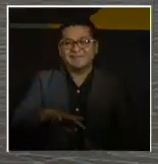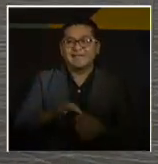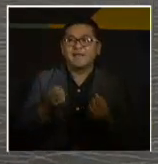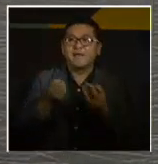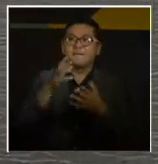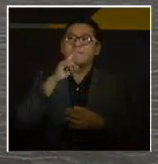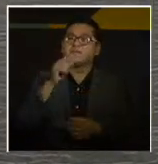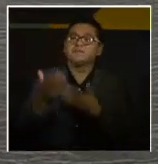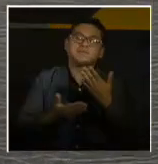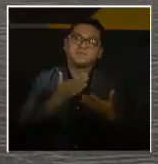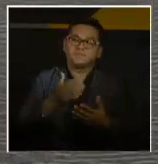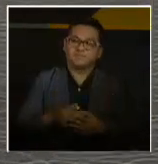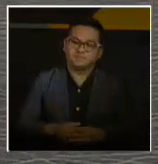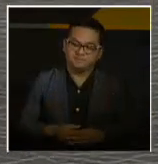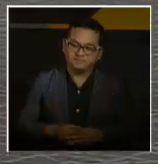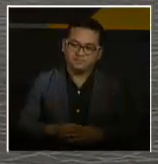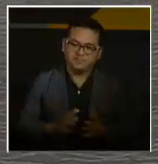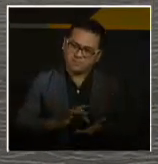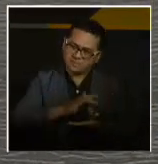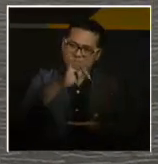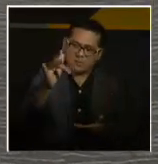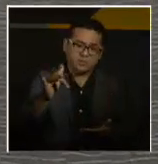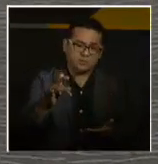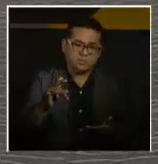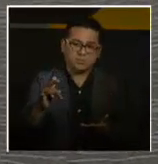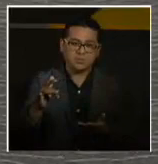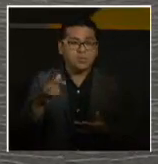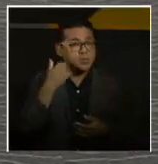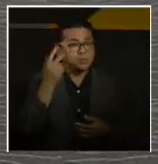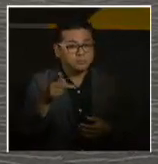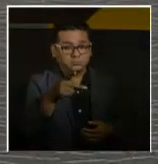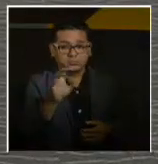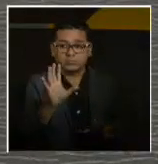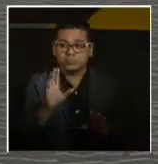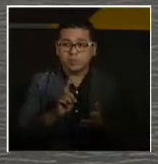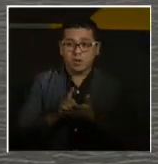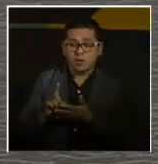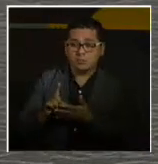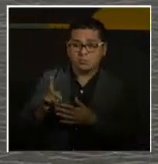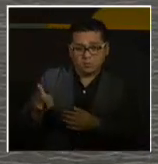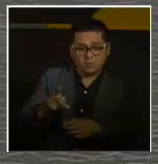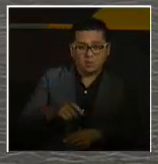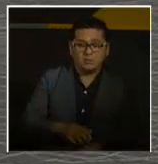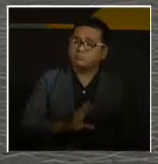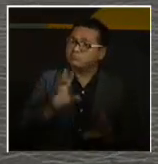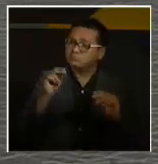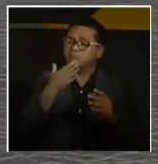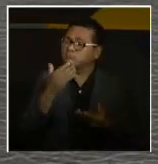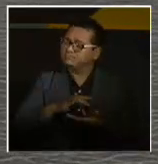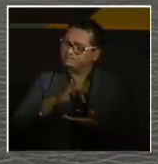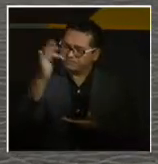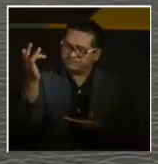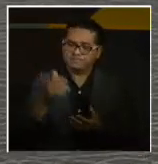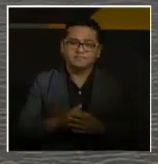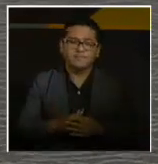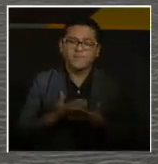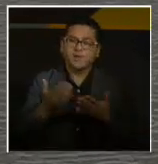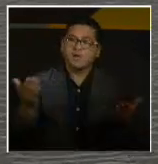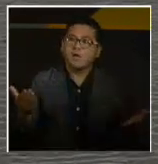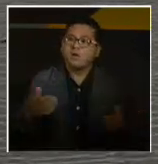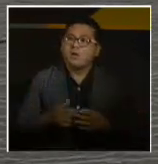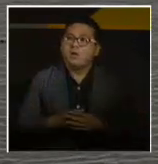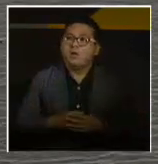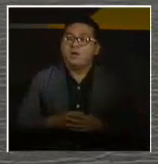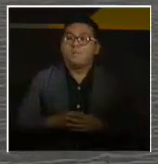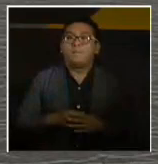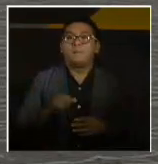contarán con este servicio. Muchísimas gracias. Muchas candidato. Gracias. ¿Desea hacer uso de su derecho a réplica? No. Bien, muy bien, muchísimas gracias. Y ahora vamos a pasar